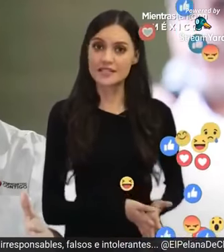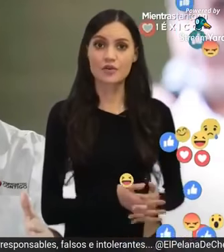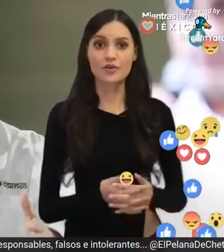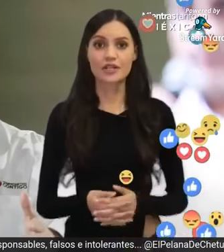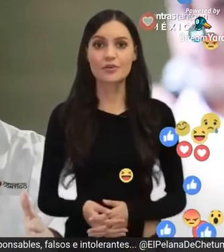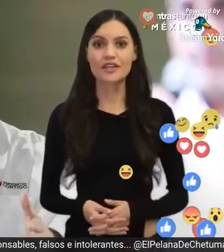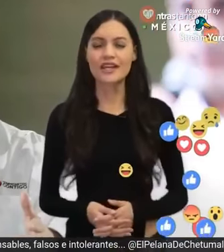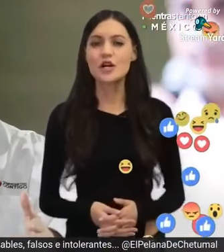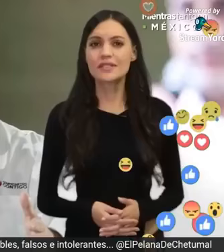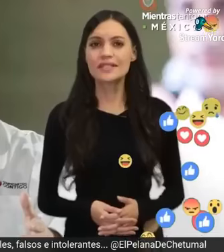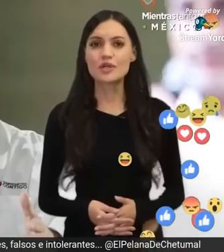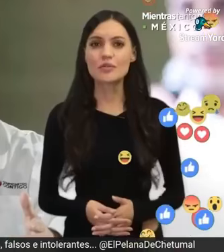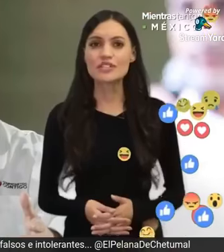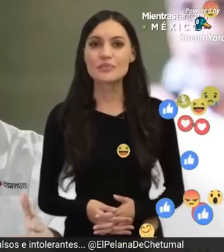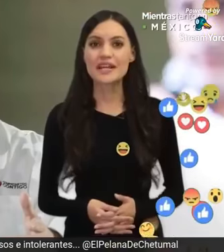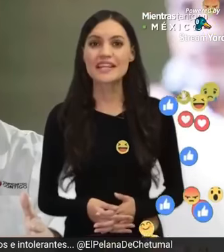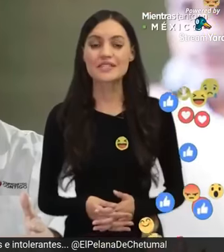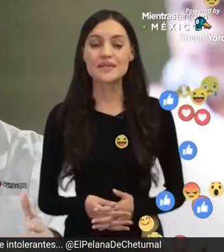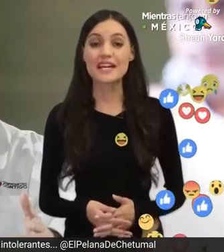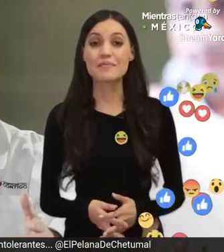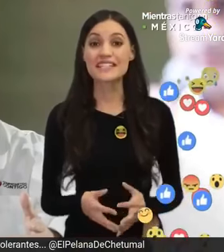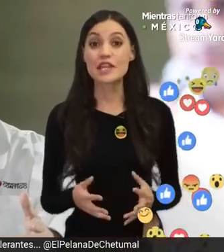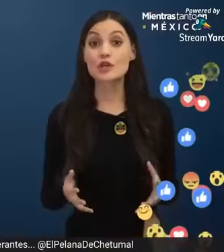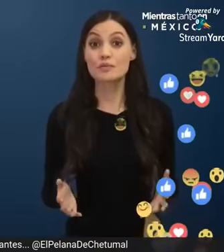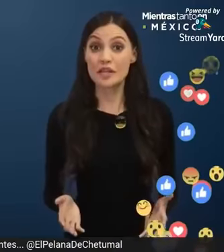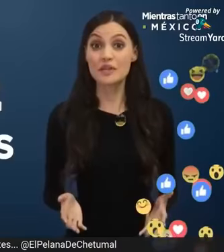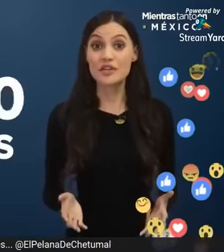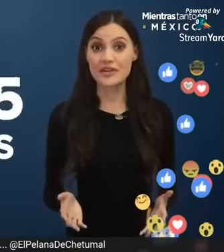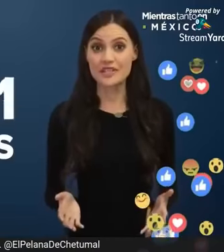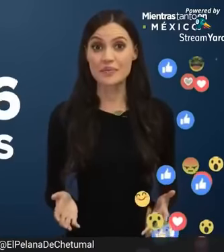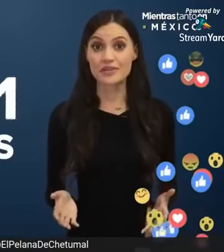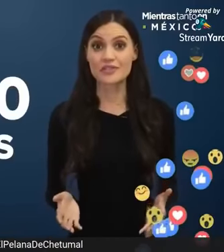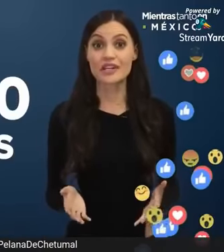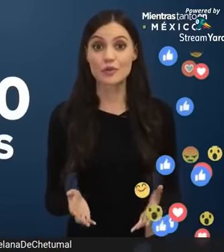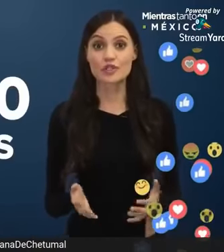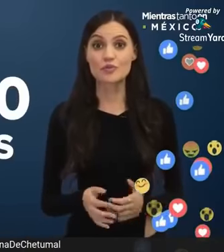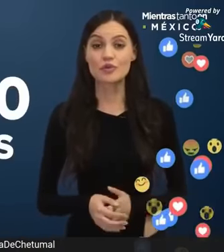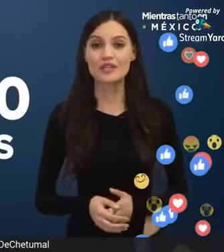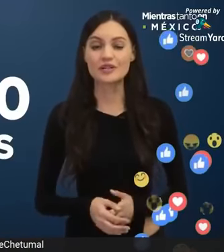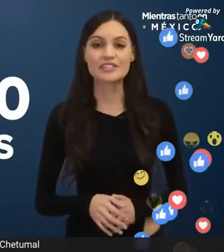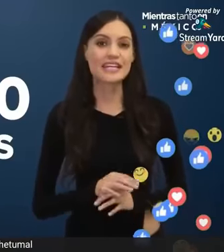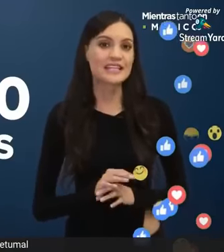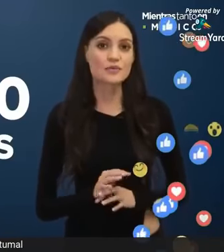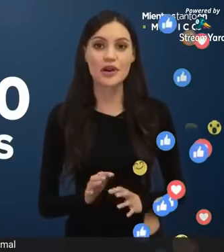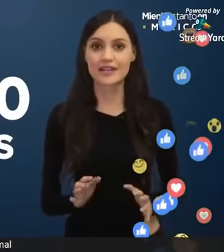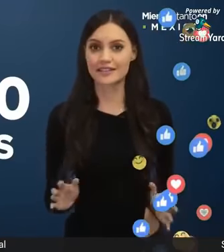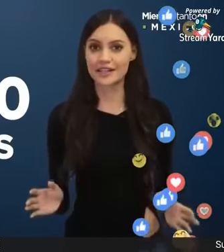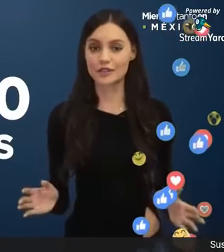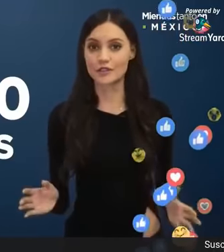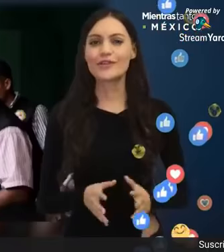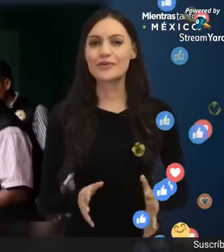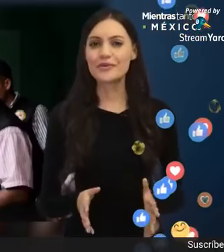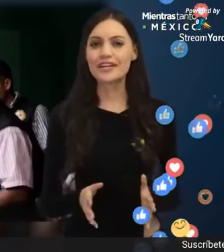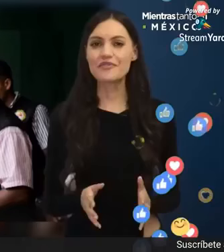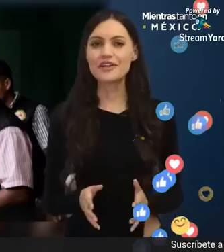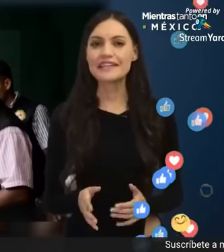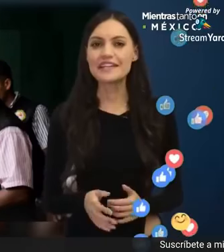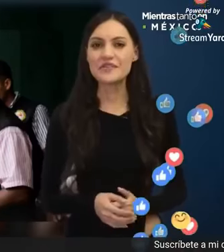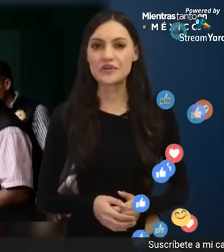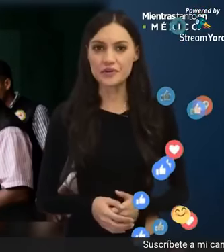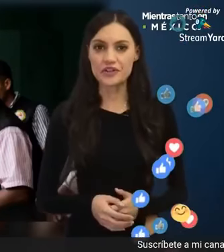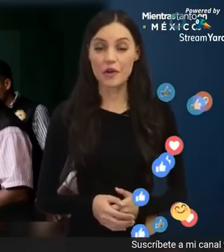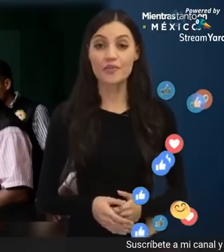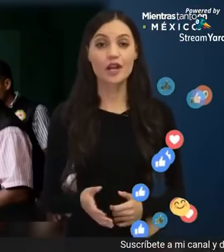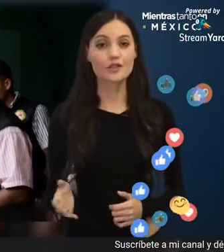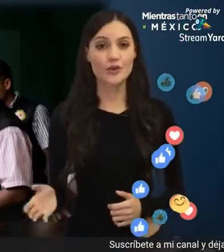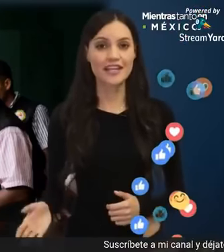el priista Roberto Borge, utilizó el puesto para desviar más de 2.000 millones de pesos de recursos públicos y despojar terrenos. Cuando Borge fue